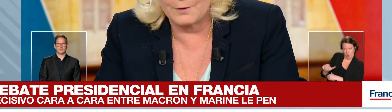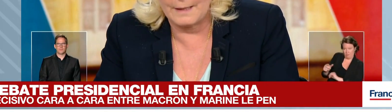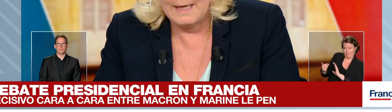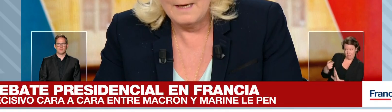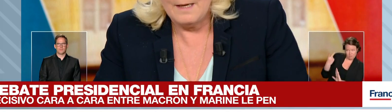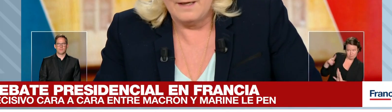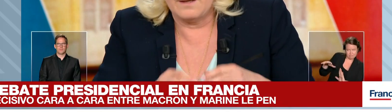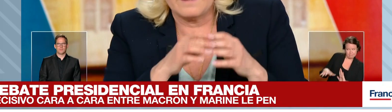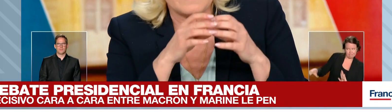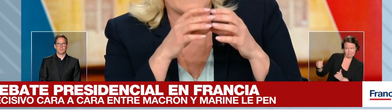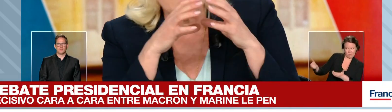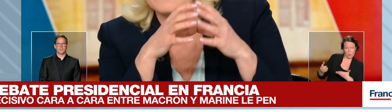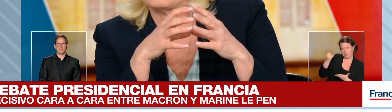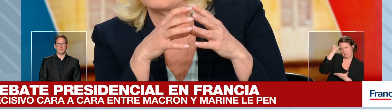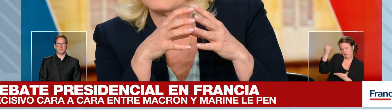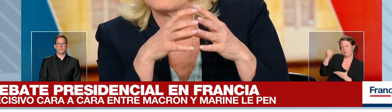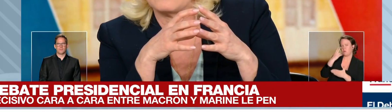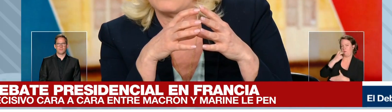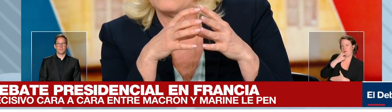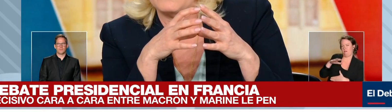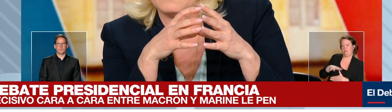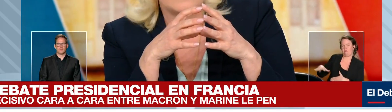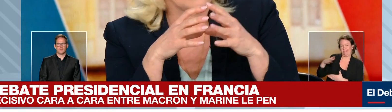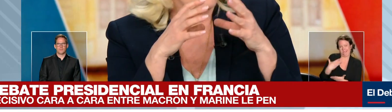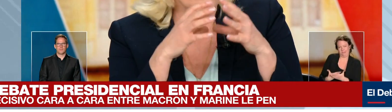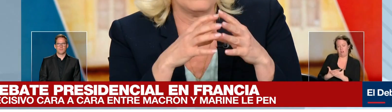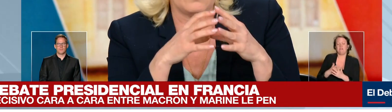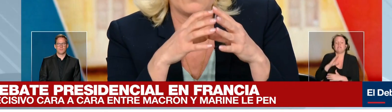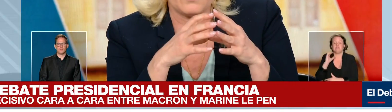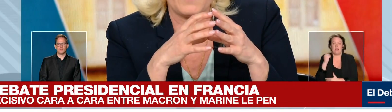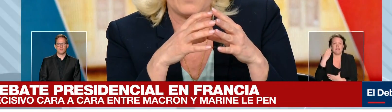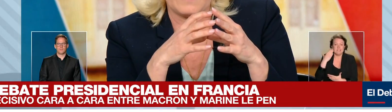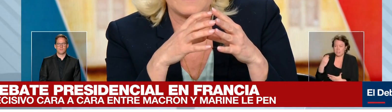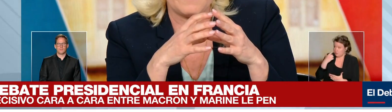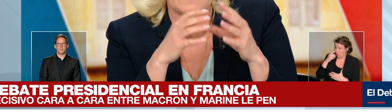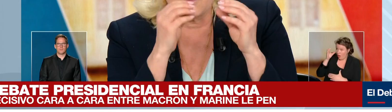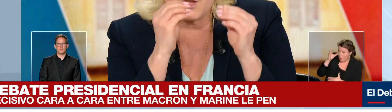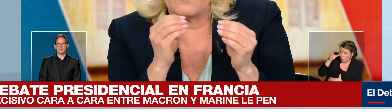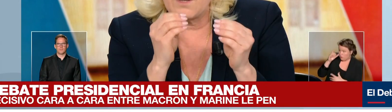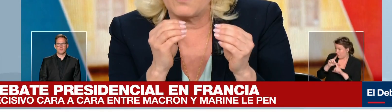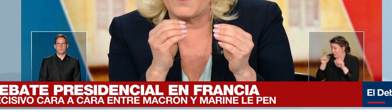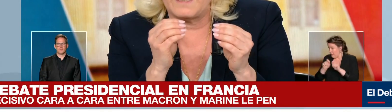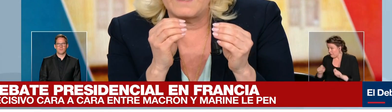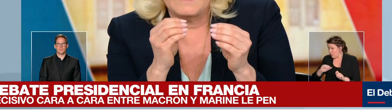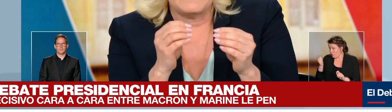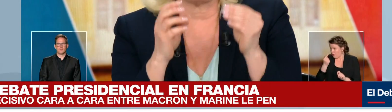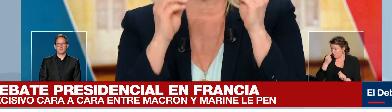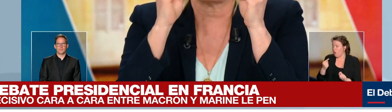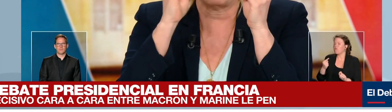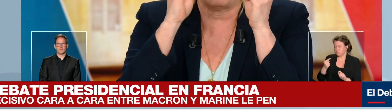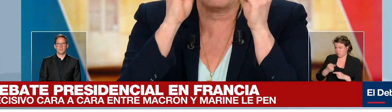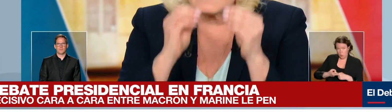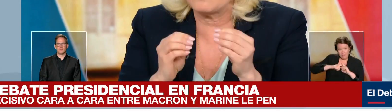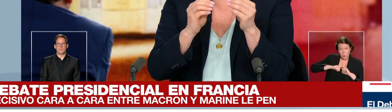referendo de iniciativa ciudadana y la proporcional. Así es como vuelve la Unión Nacional. Cuando todo el mundo tenga la impresión de